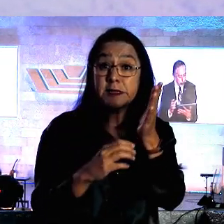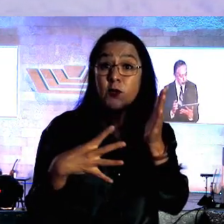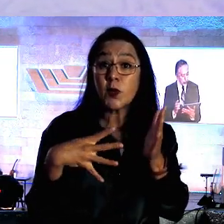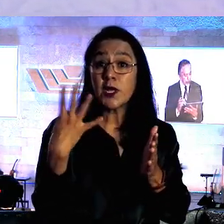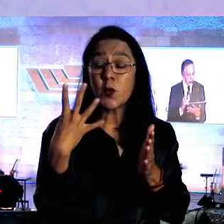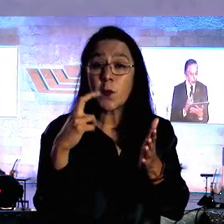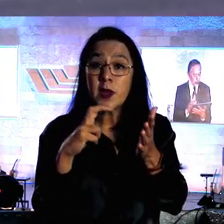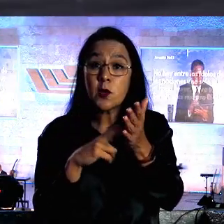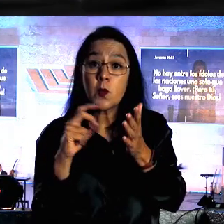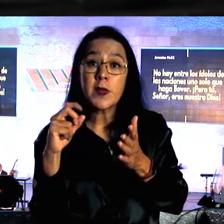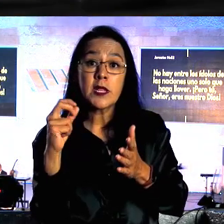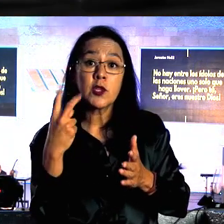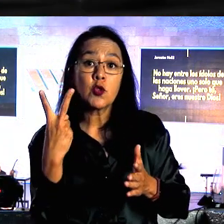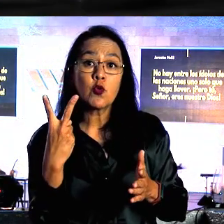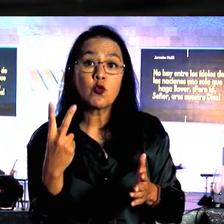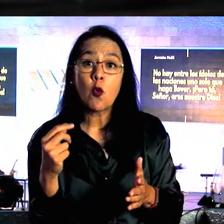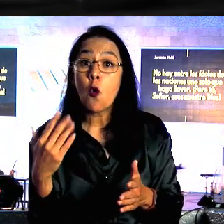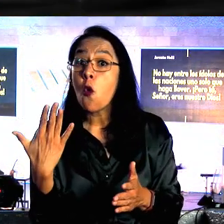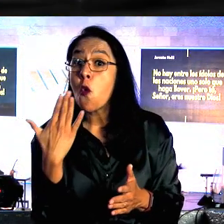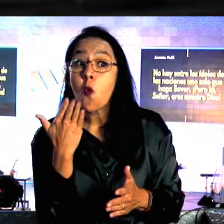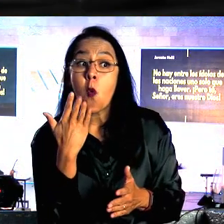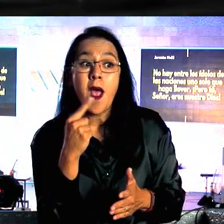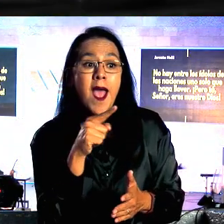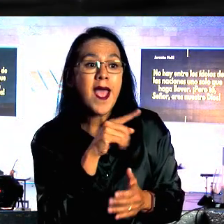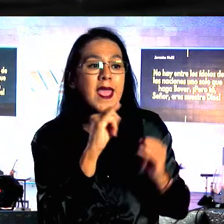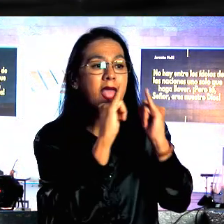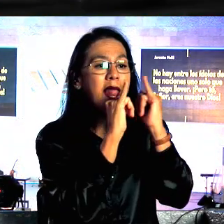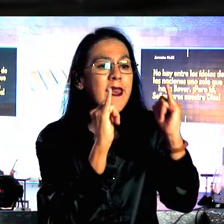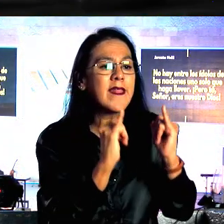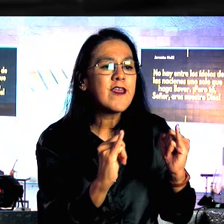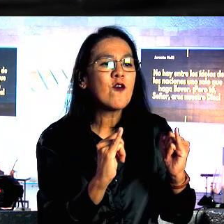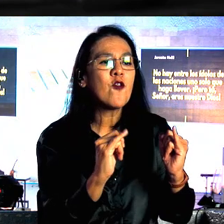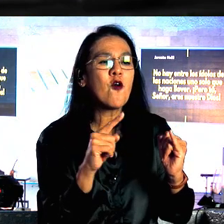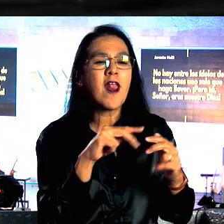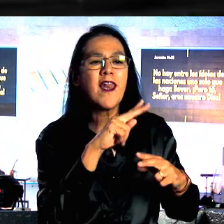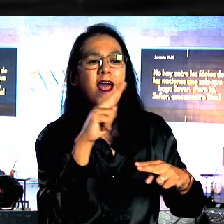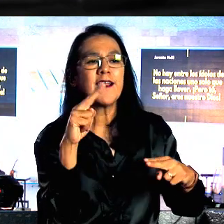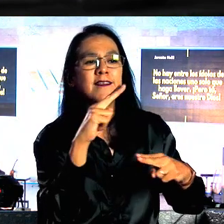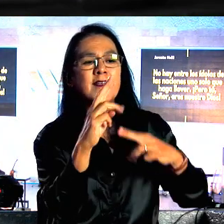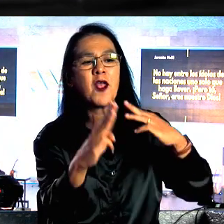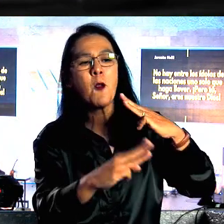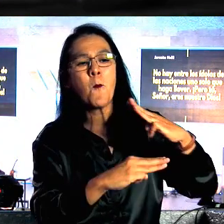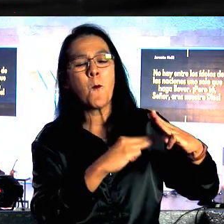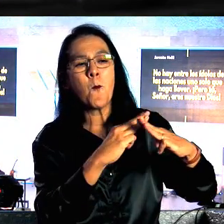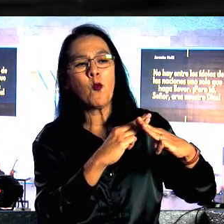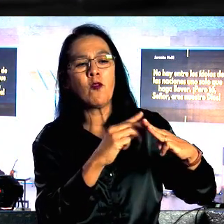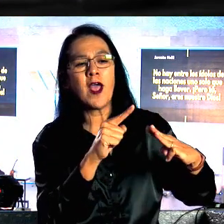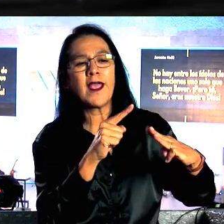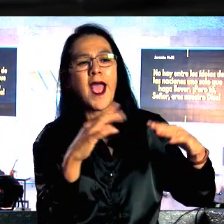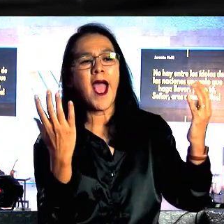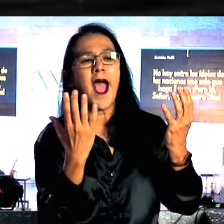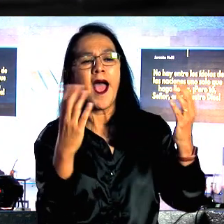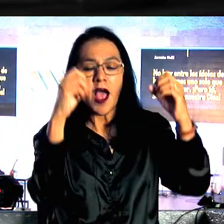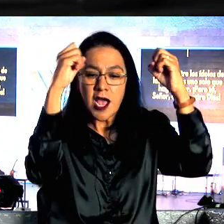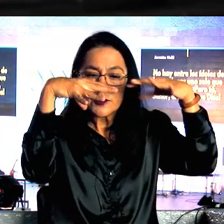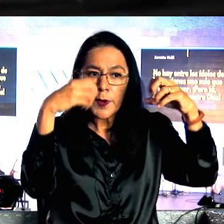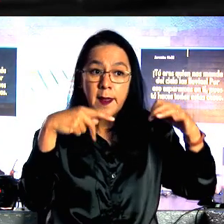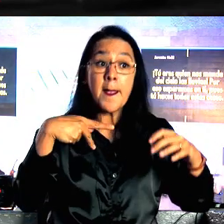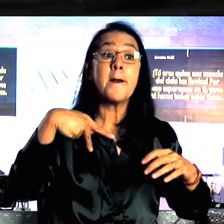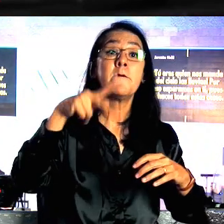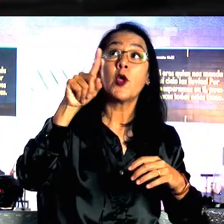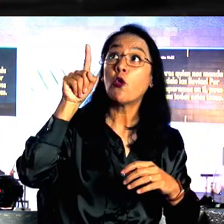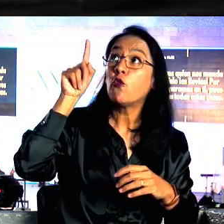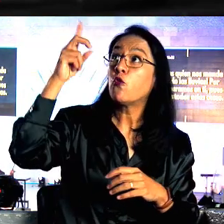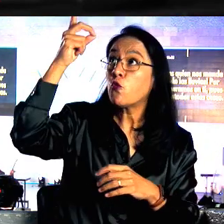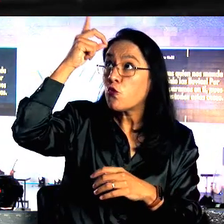los ídolos de las naciones uno solo que haga llover pero tú Señor eres nuestro Dios tú eres quien